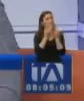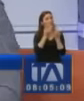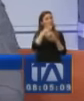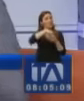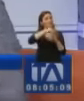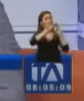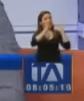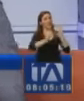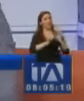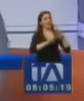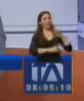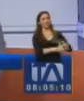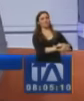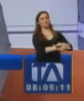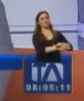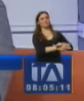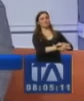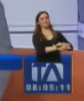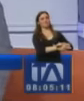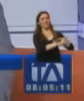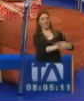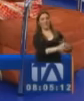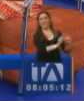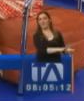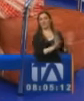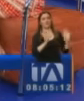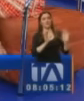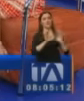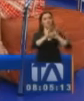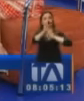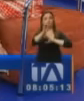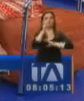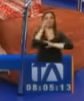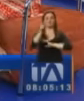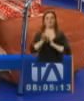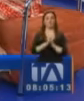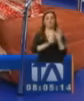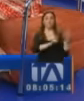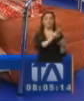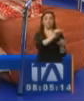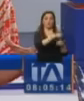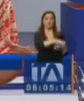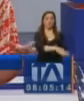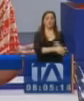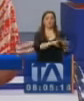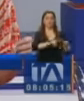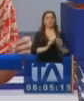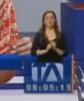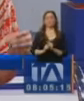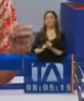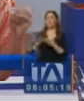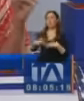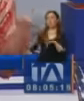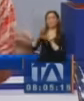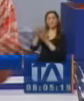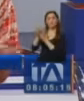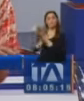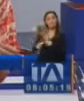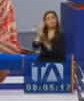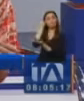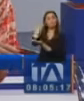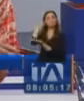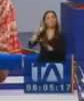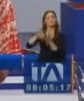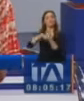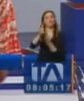se mejora el tráfico, inclusive para los que no dejan el auto. Así es. Bueno, y justamente lo importante de este proyecto es que la idea